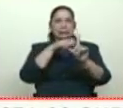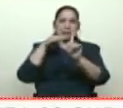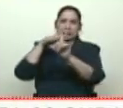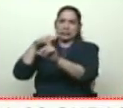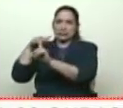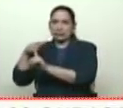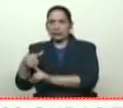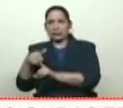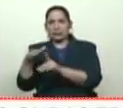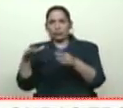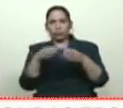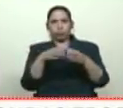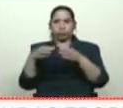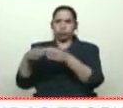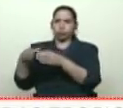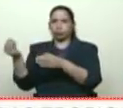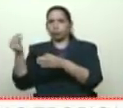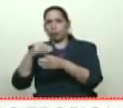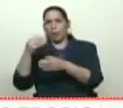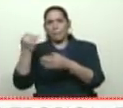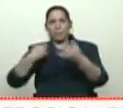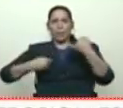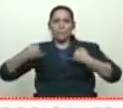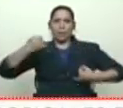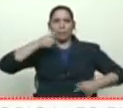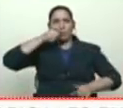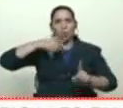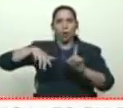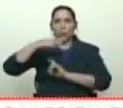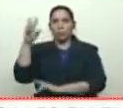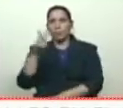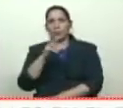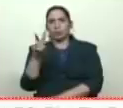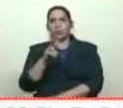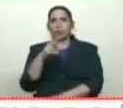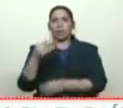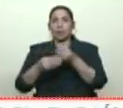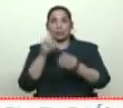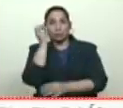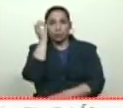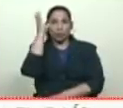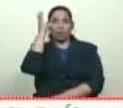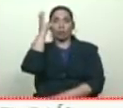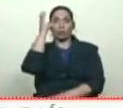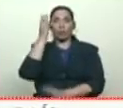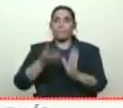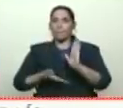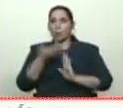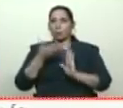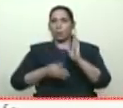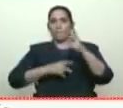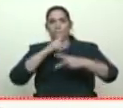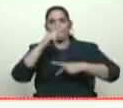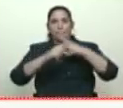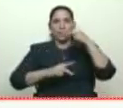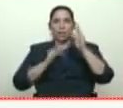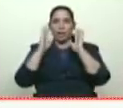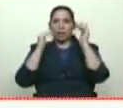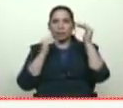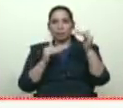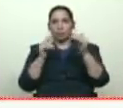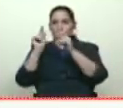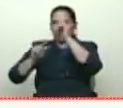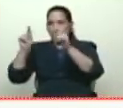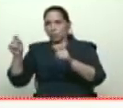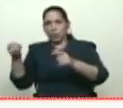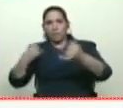los sectores más vulnerables de la población venezolana, por lo que ha sido creado este importante plan de atención para las